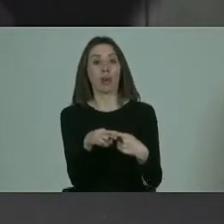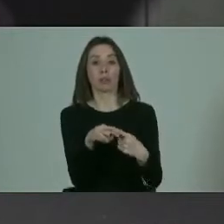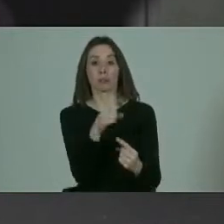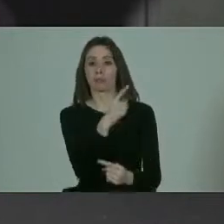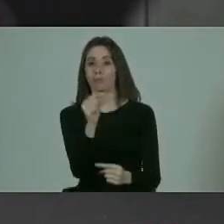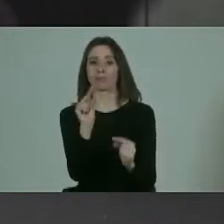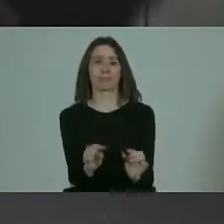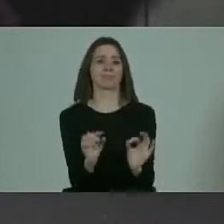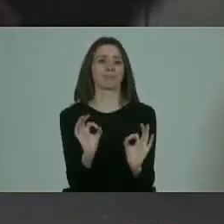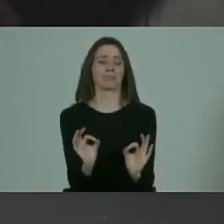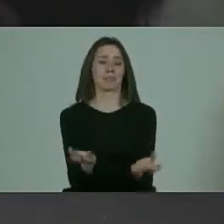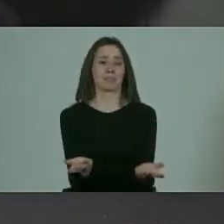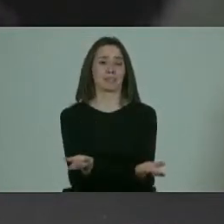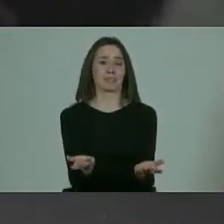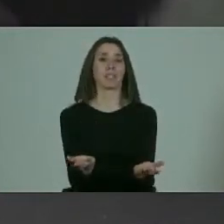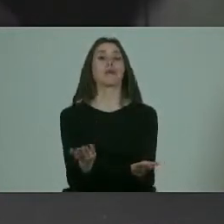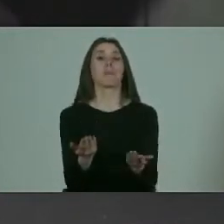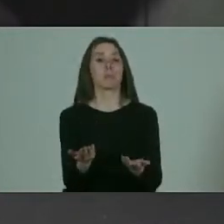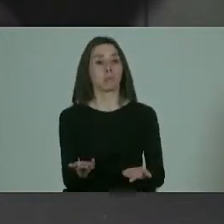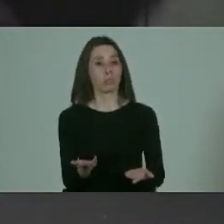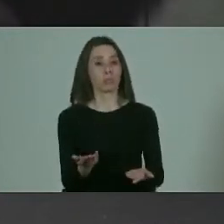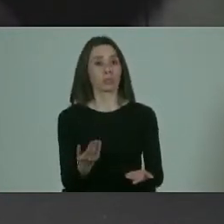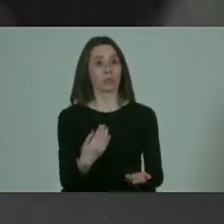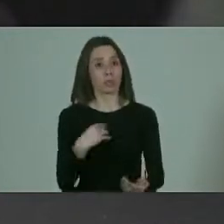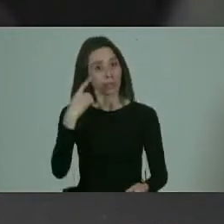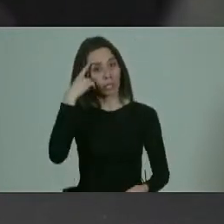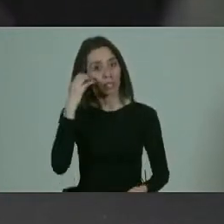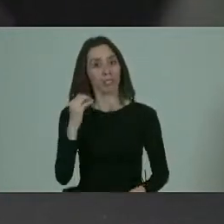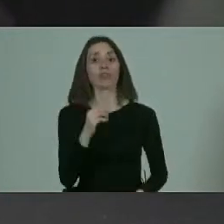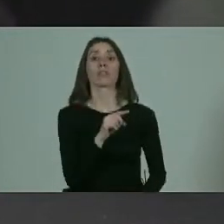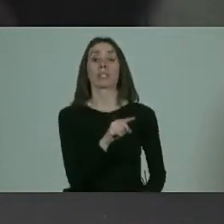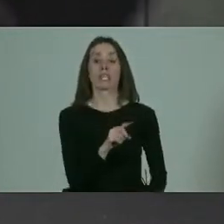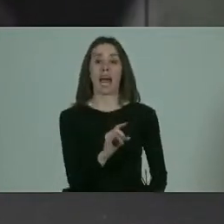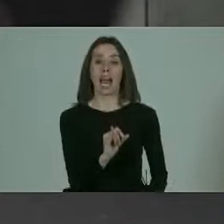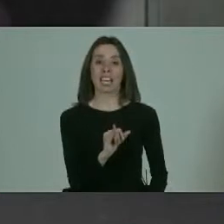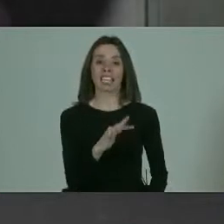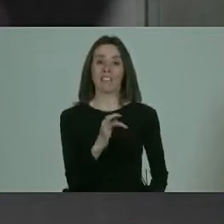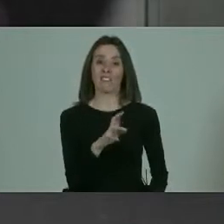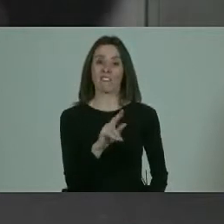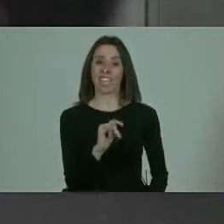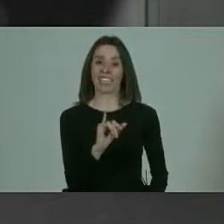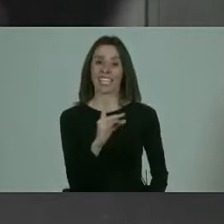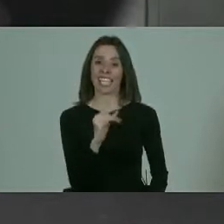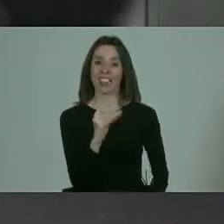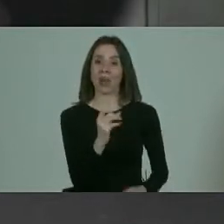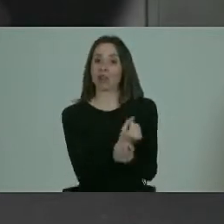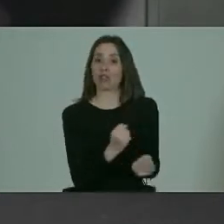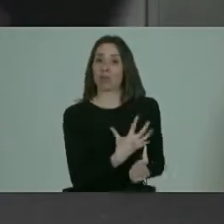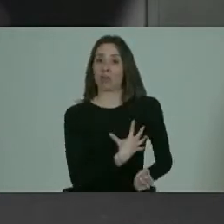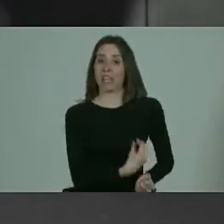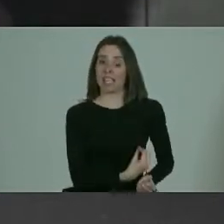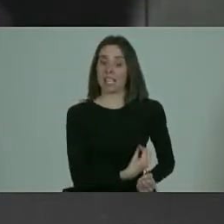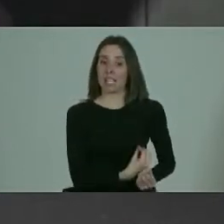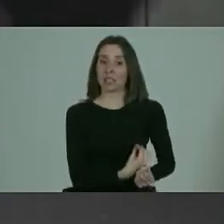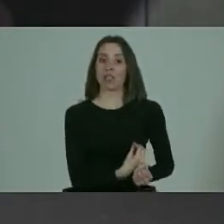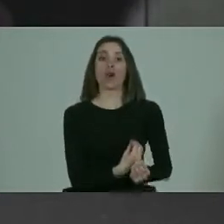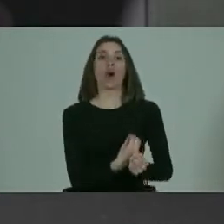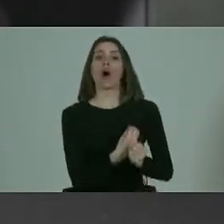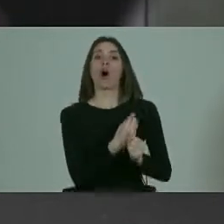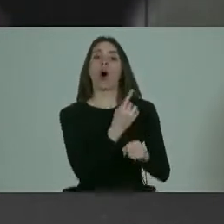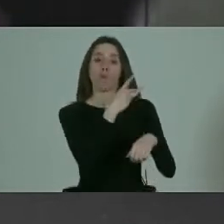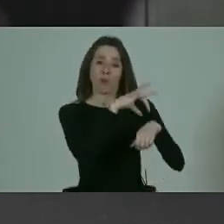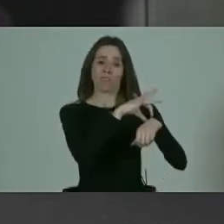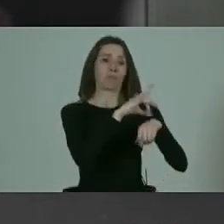es por esa razón que también considero la infertilidad como una más que más allá de una enfermedad